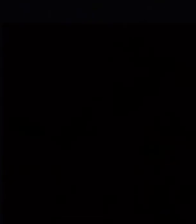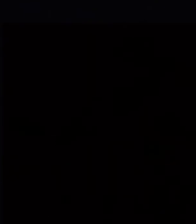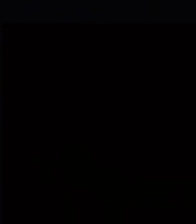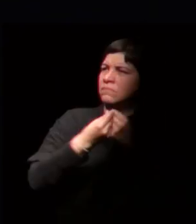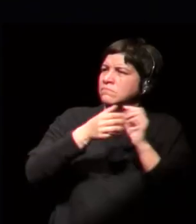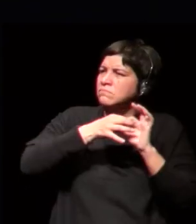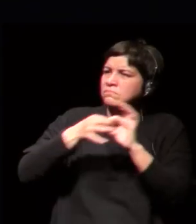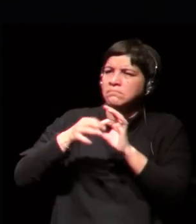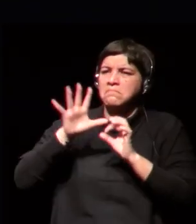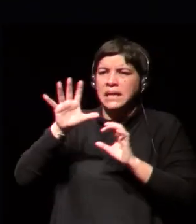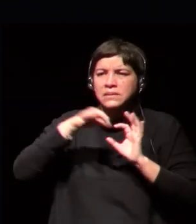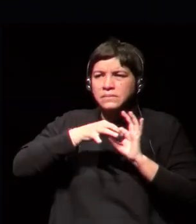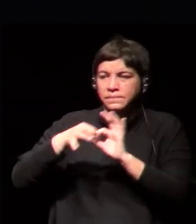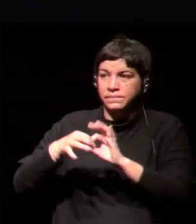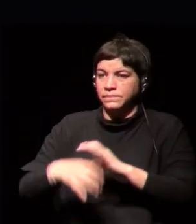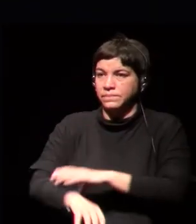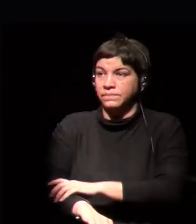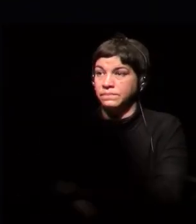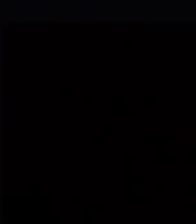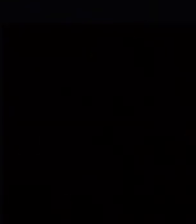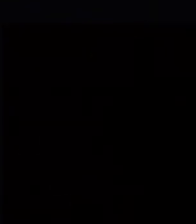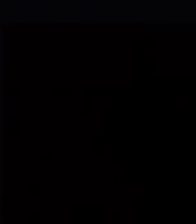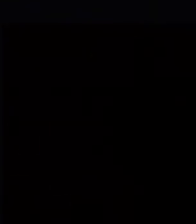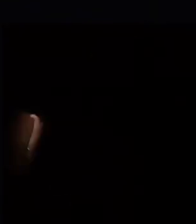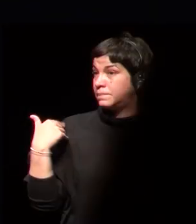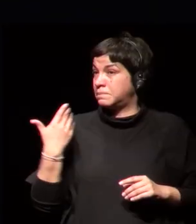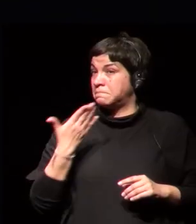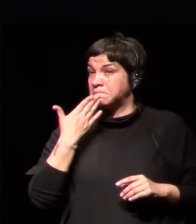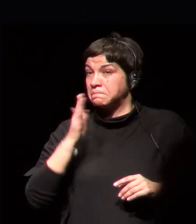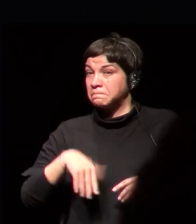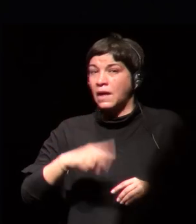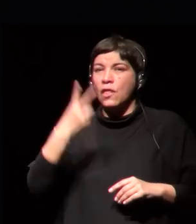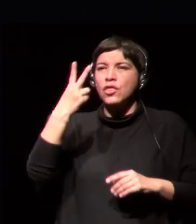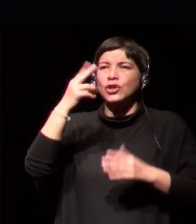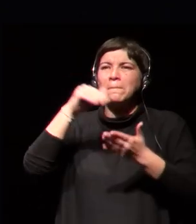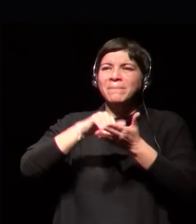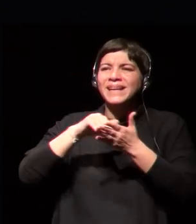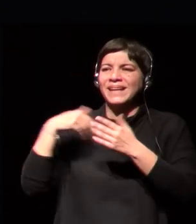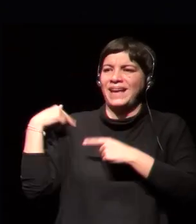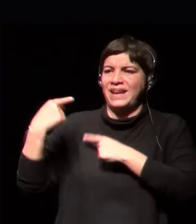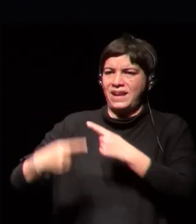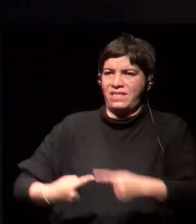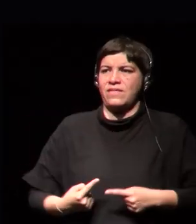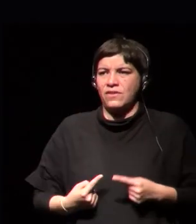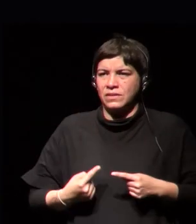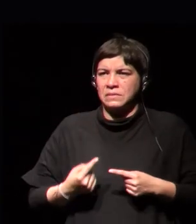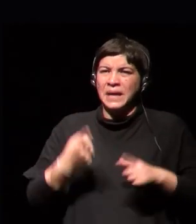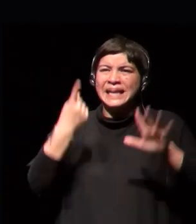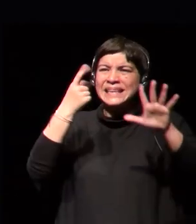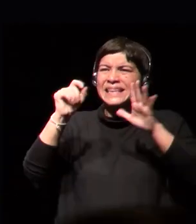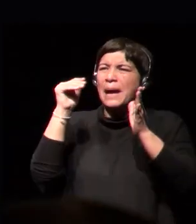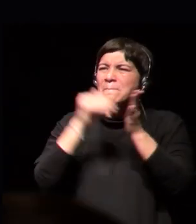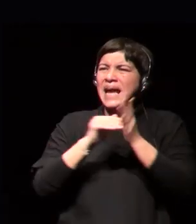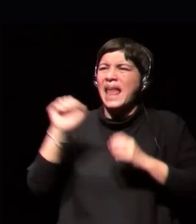Desde hace ya más de 2.000 generaciones, 60.000 años. Es casi imposible abarcar esto